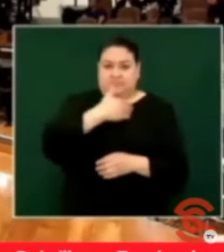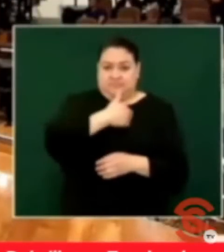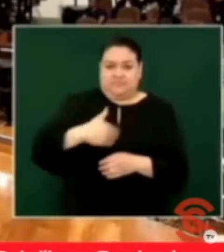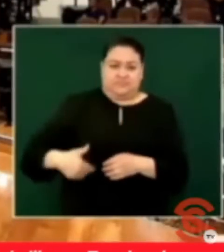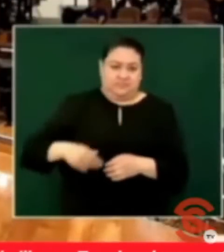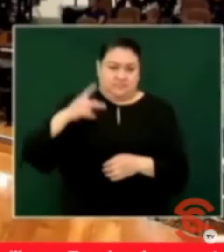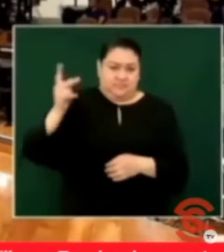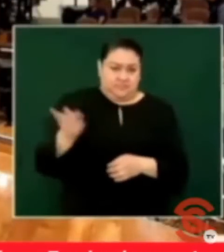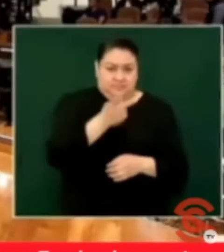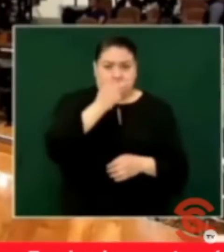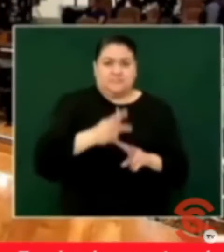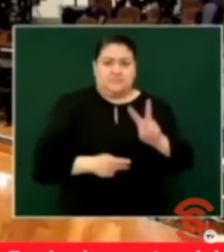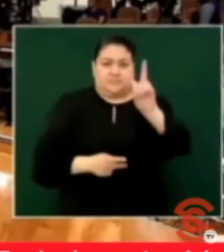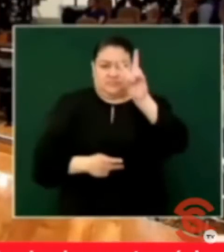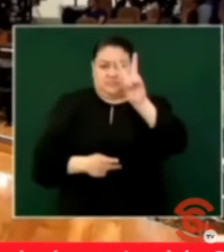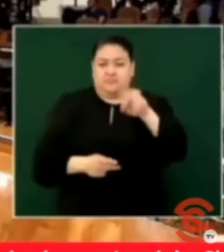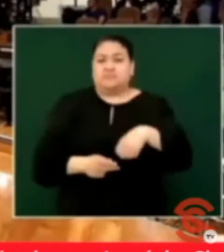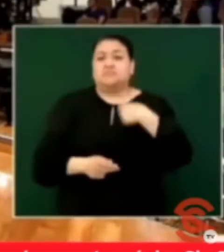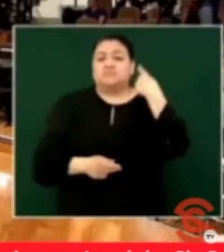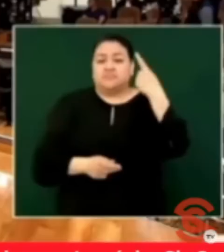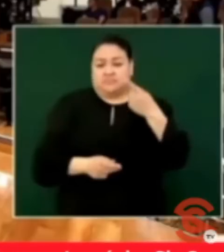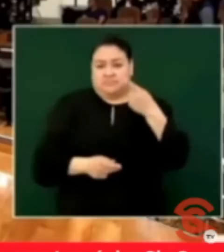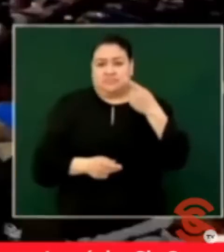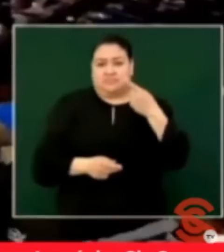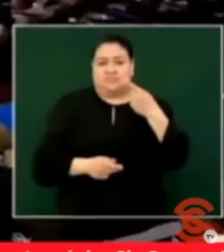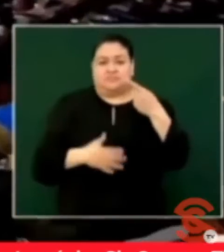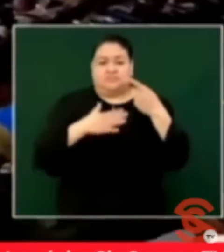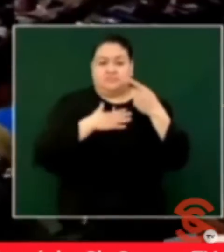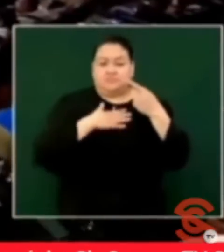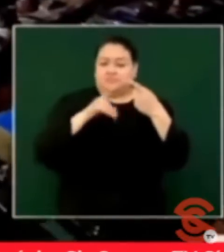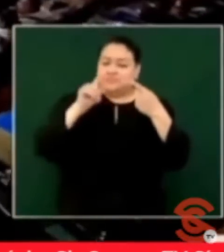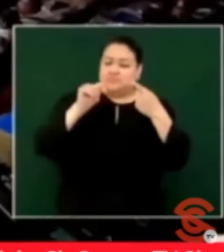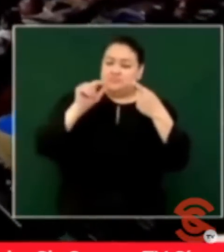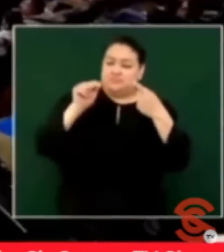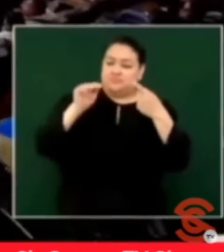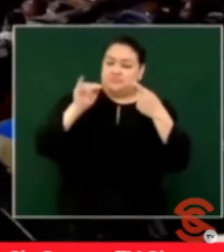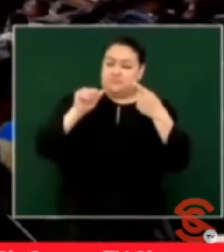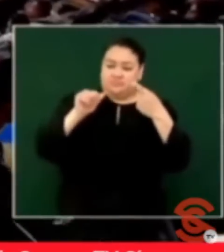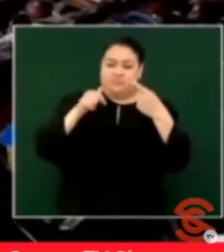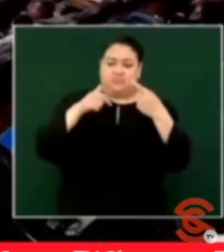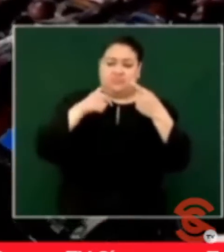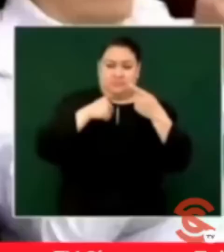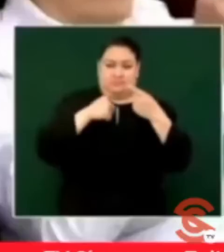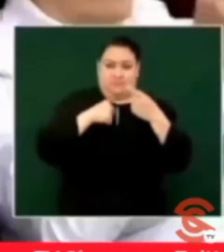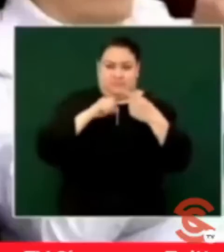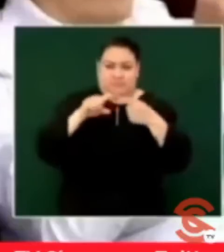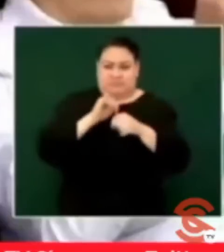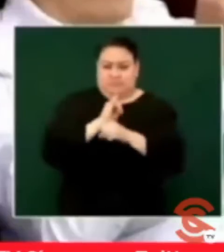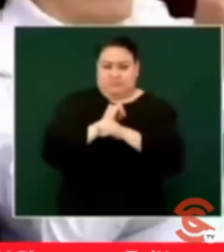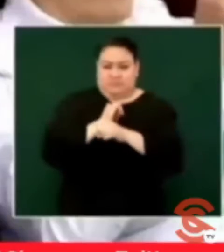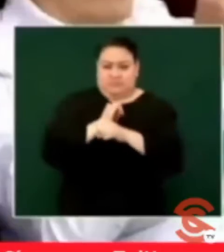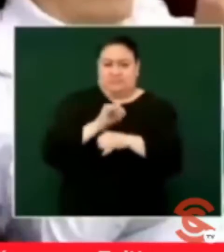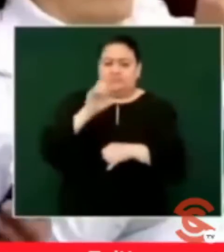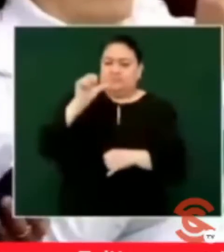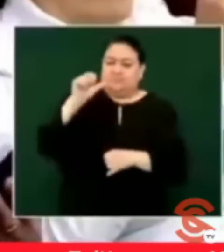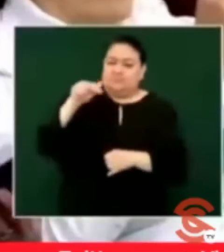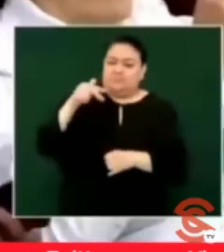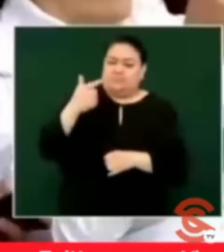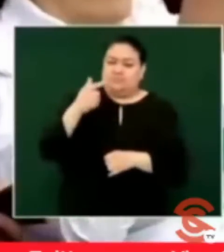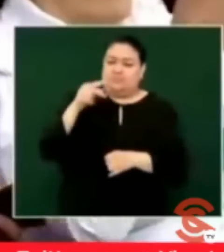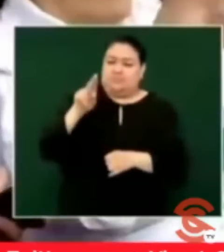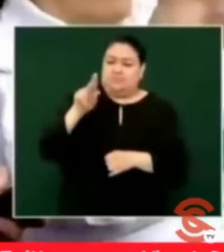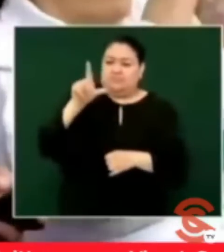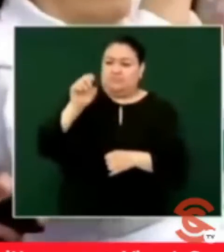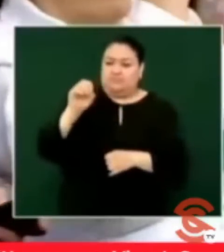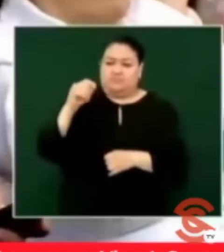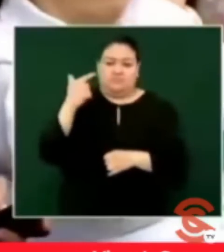Son dos preguntas. La primera, ahora, bueno, soy Tania Damián del portal de noticias Ángulo 7. La primera,